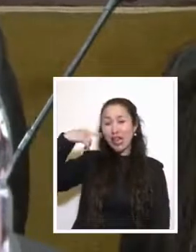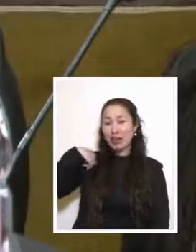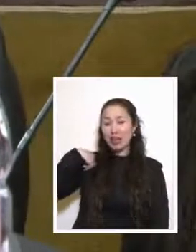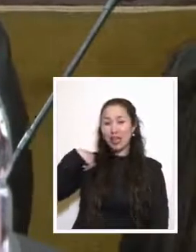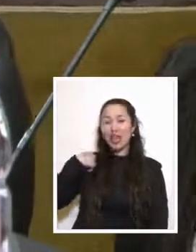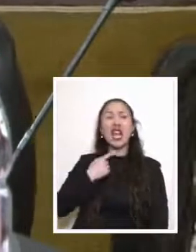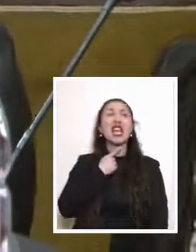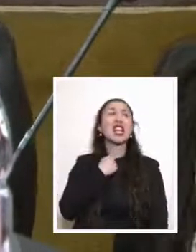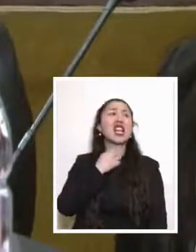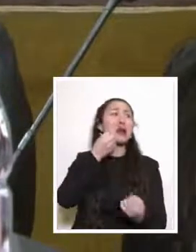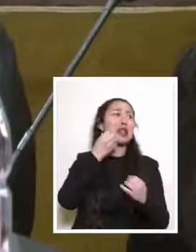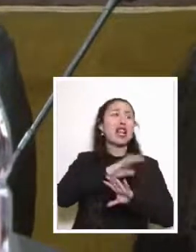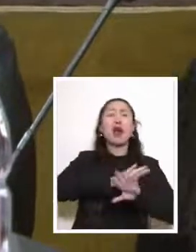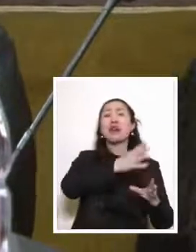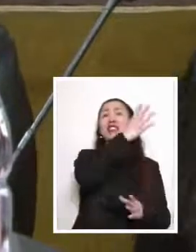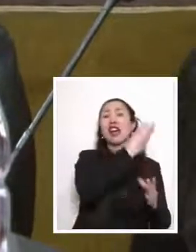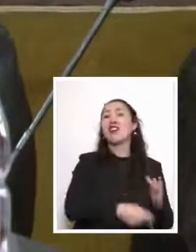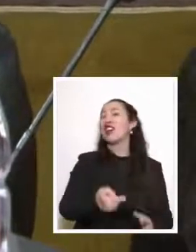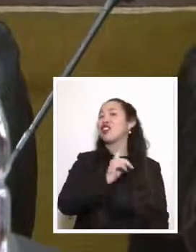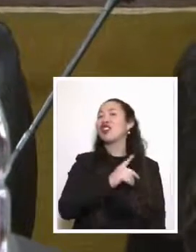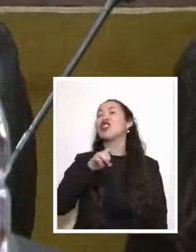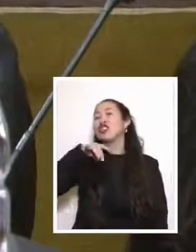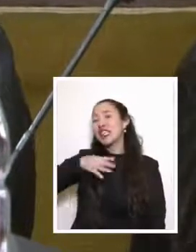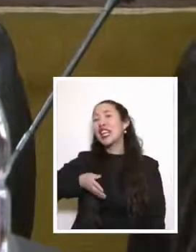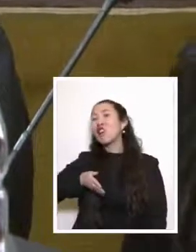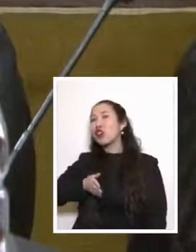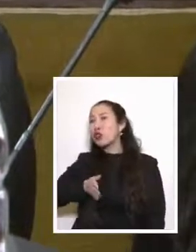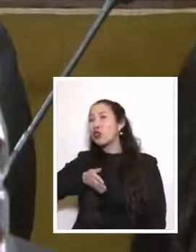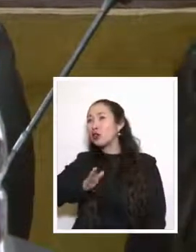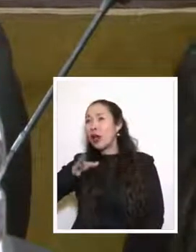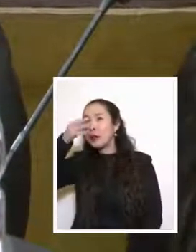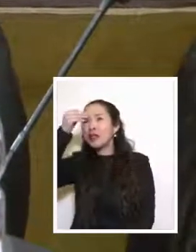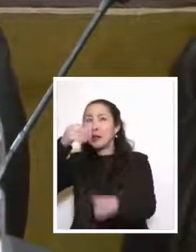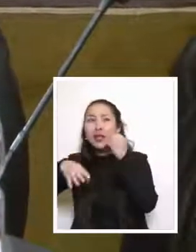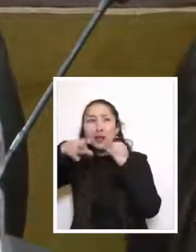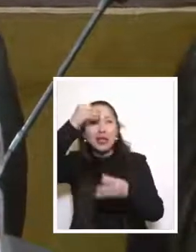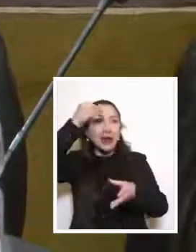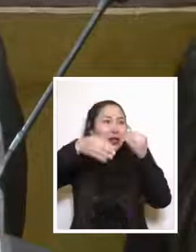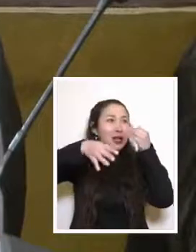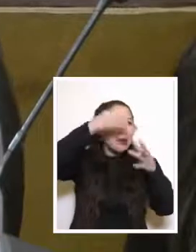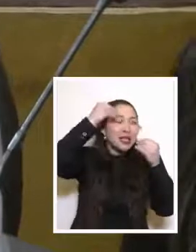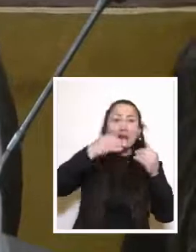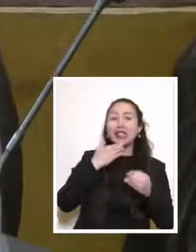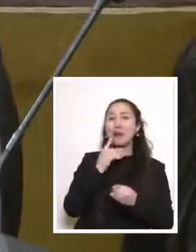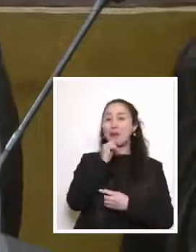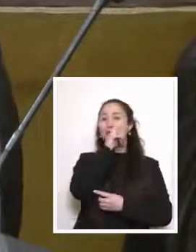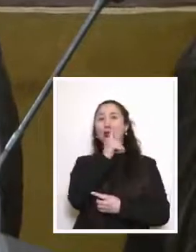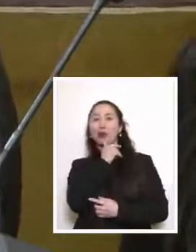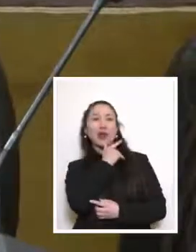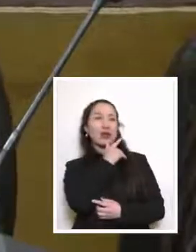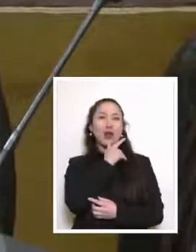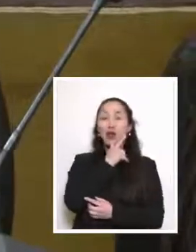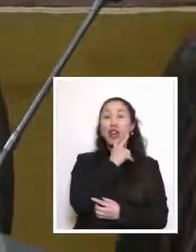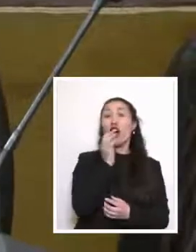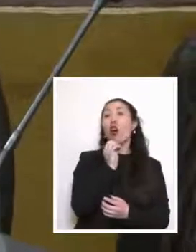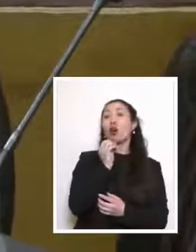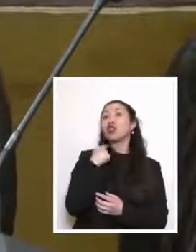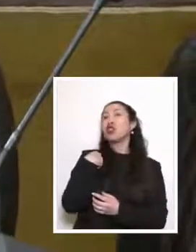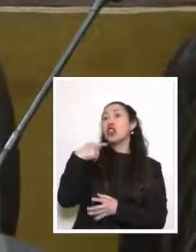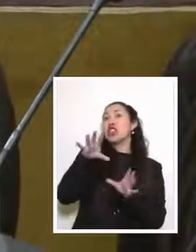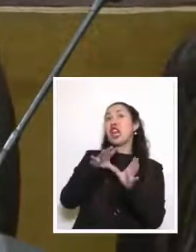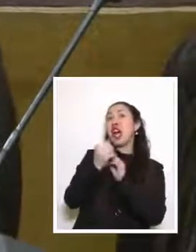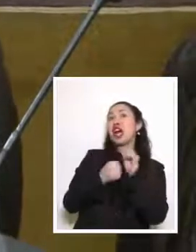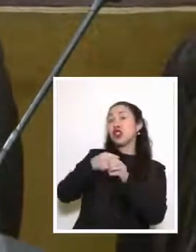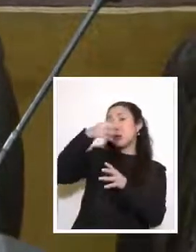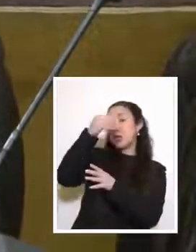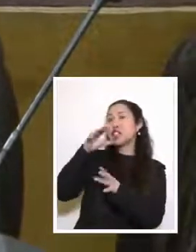quitar las ganas de aprender, no se me van a quitar las ganas de cuestionarme cuando lleve 10 años de docencia o cuando lleve 20.